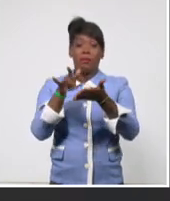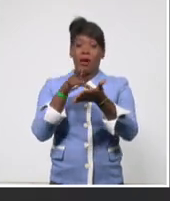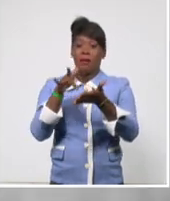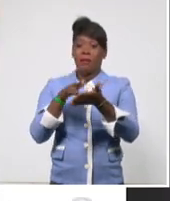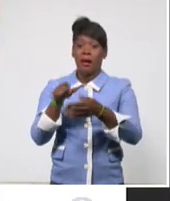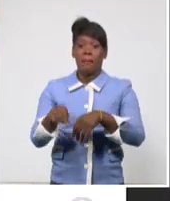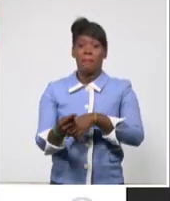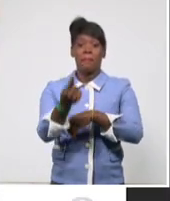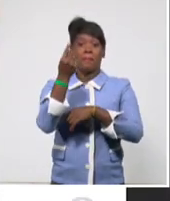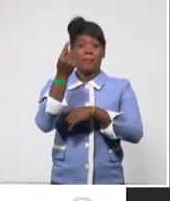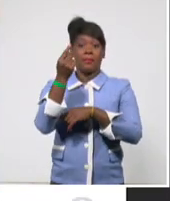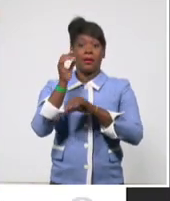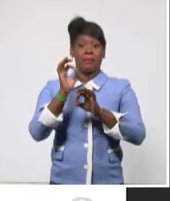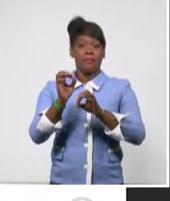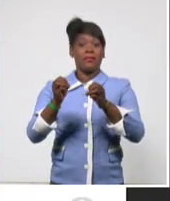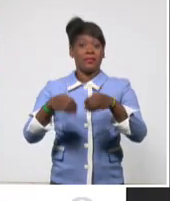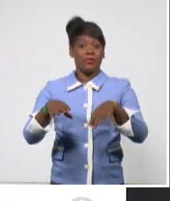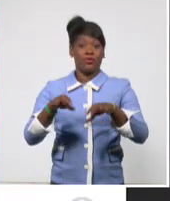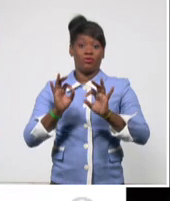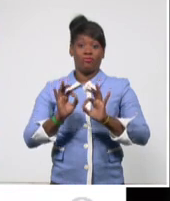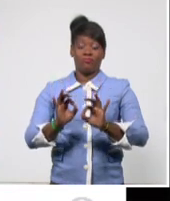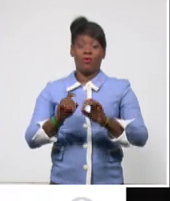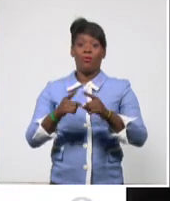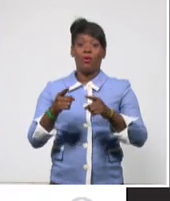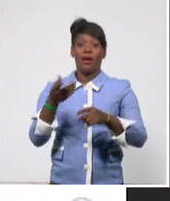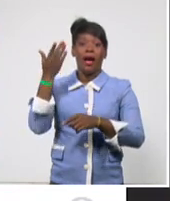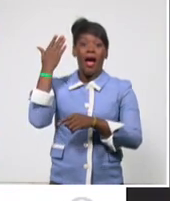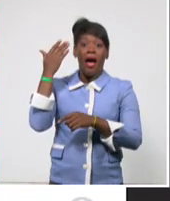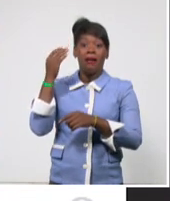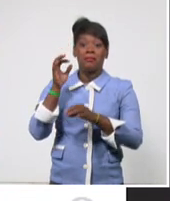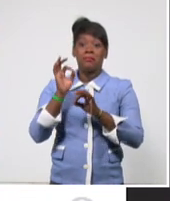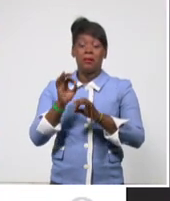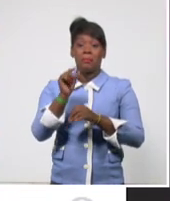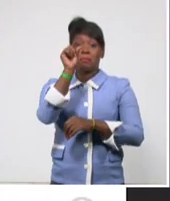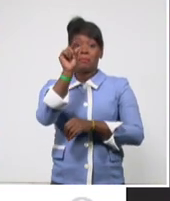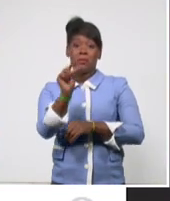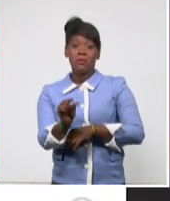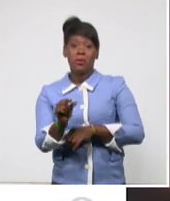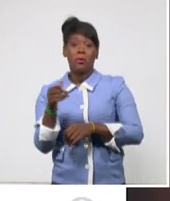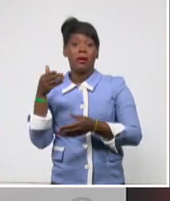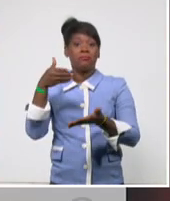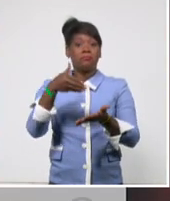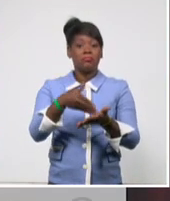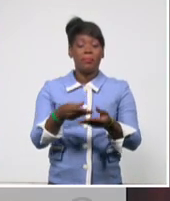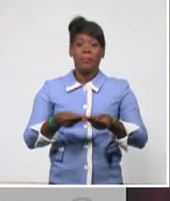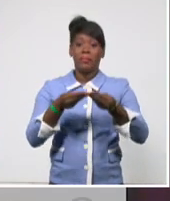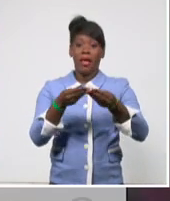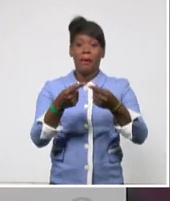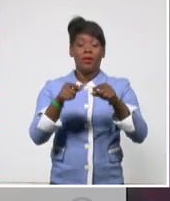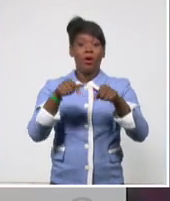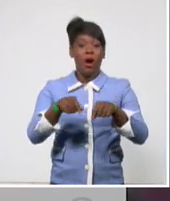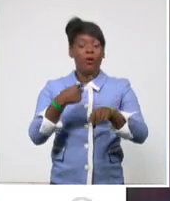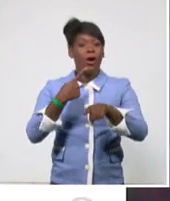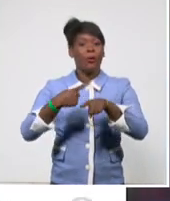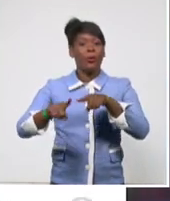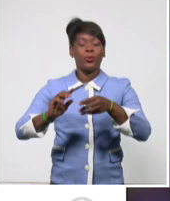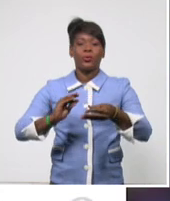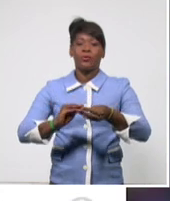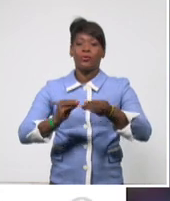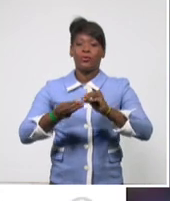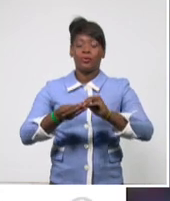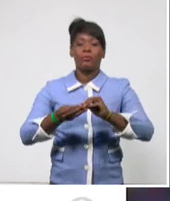la historia de POSIT, se diseña una exposición virtual interactiva con una vista de 360 grados y para ello